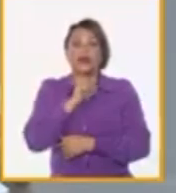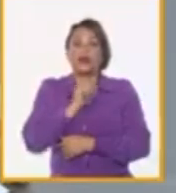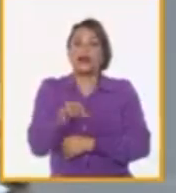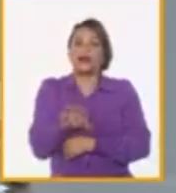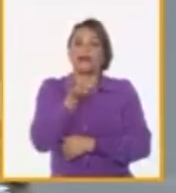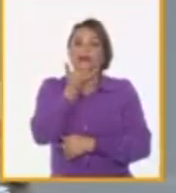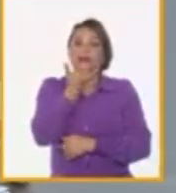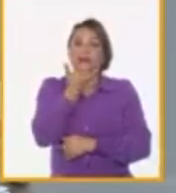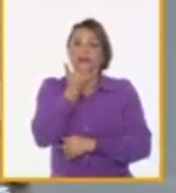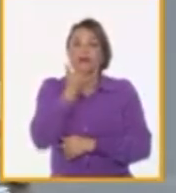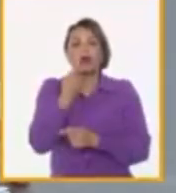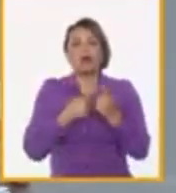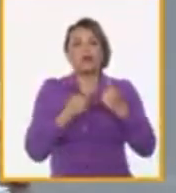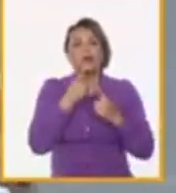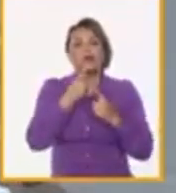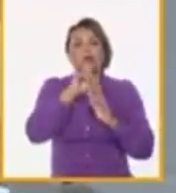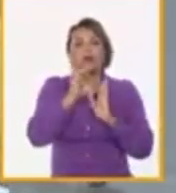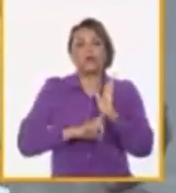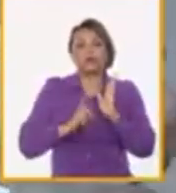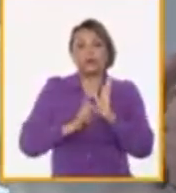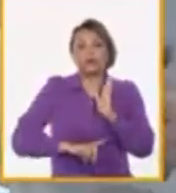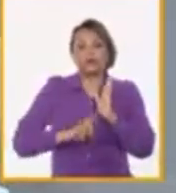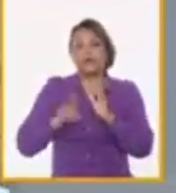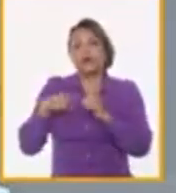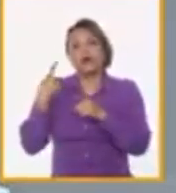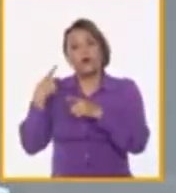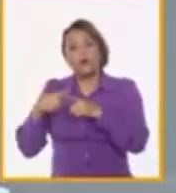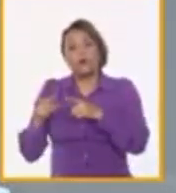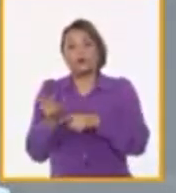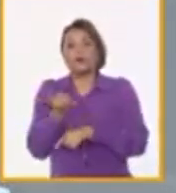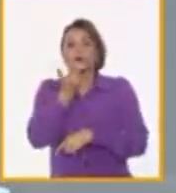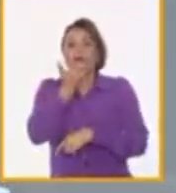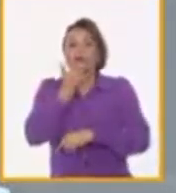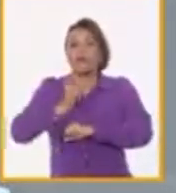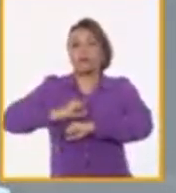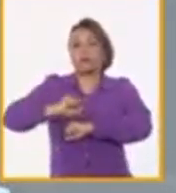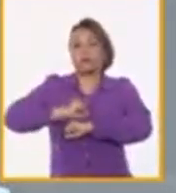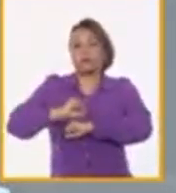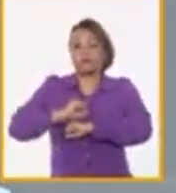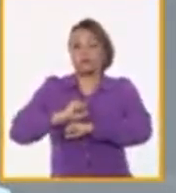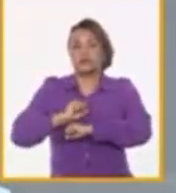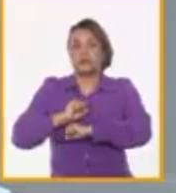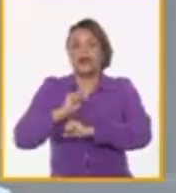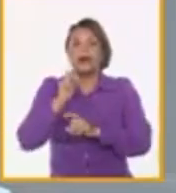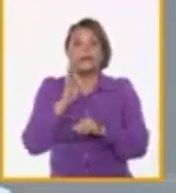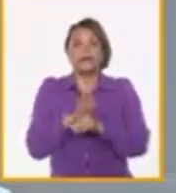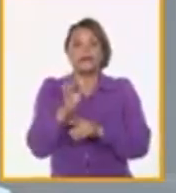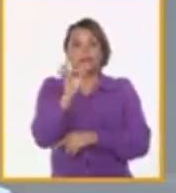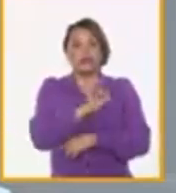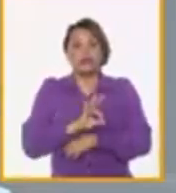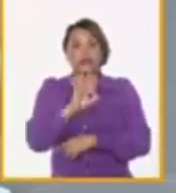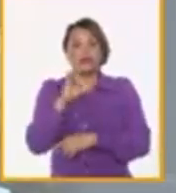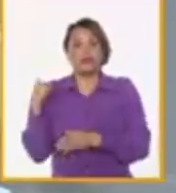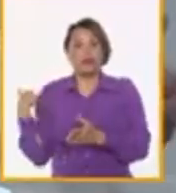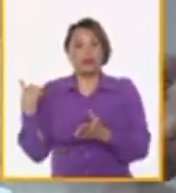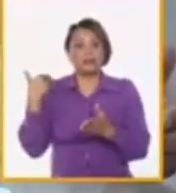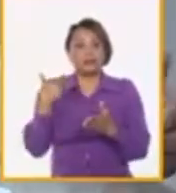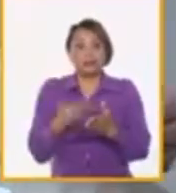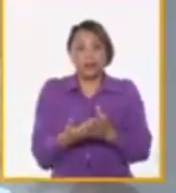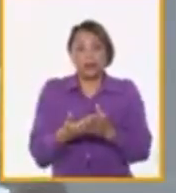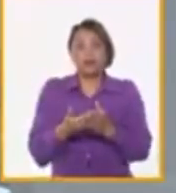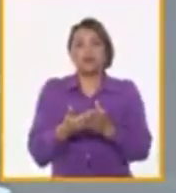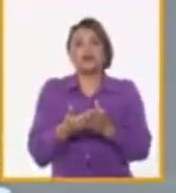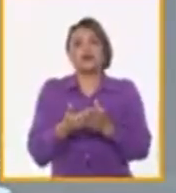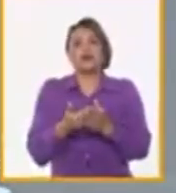es por energía eléctrica. Y esto se ha mantenido desde octubre para acá. Tenemos la contingencia energética, hemos tenido días